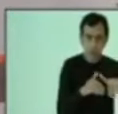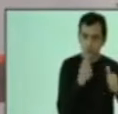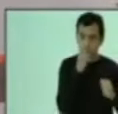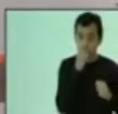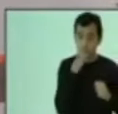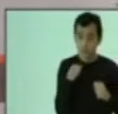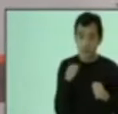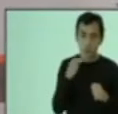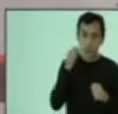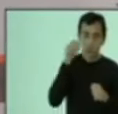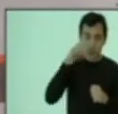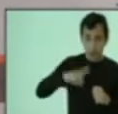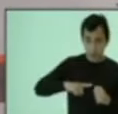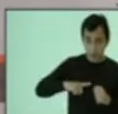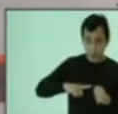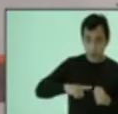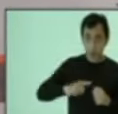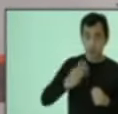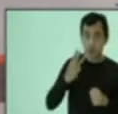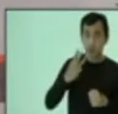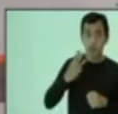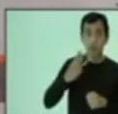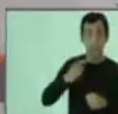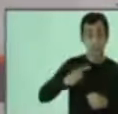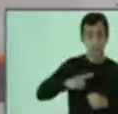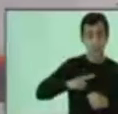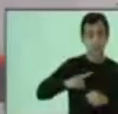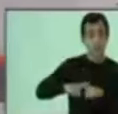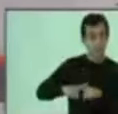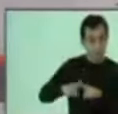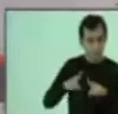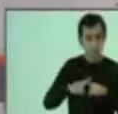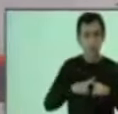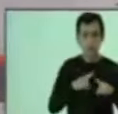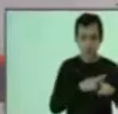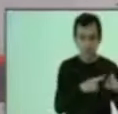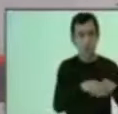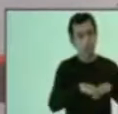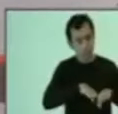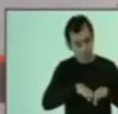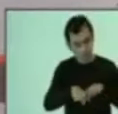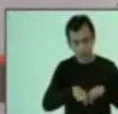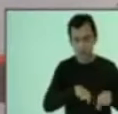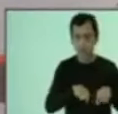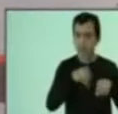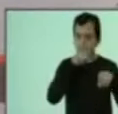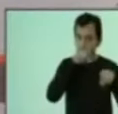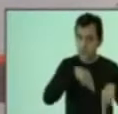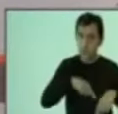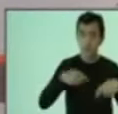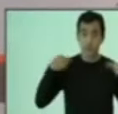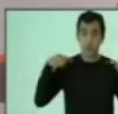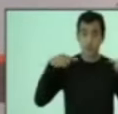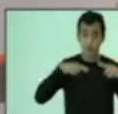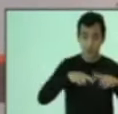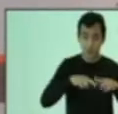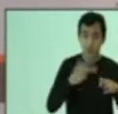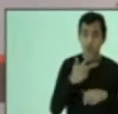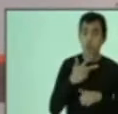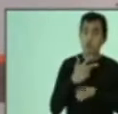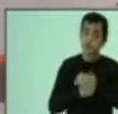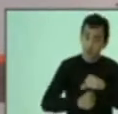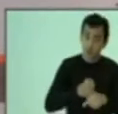servicio público en tres administraciones municipales distintas. También tuve la oportunidad de ser docente por